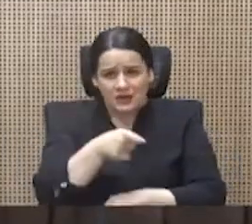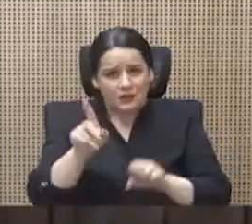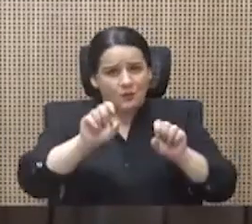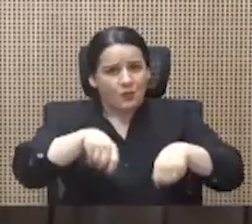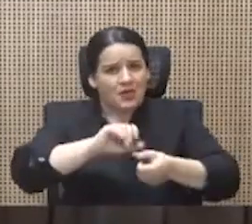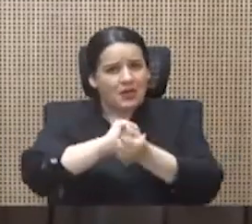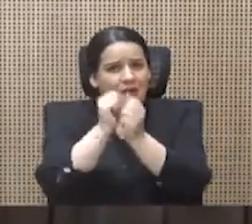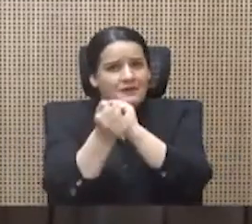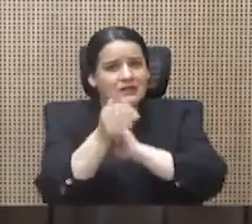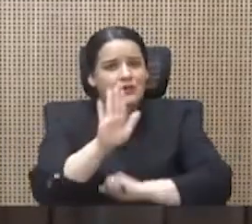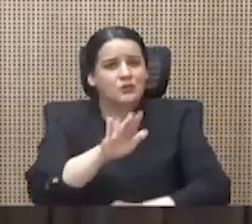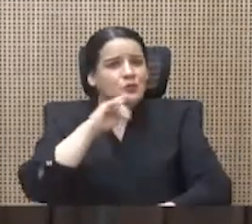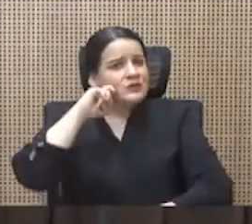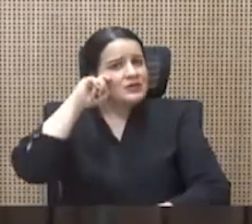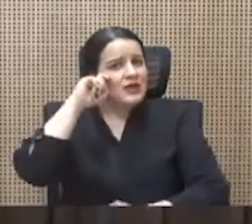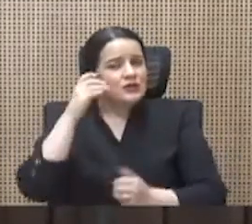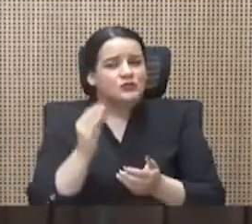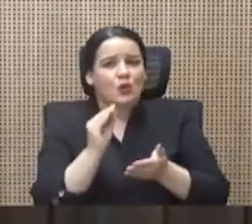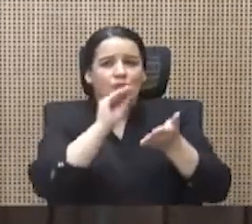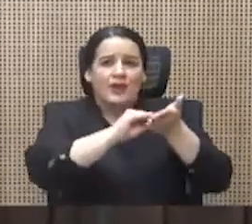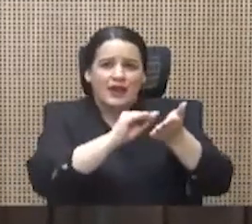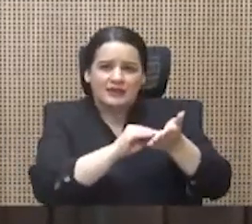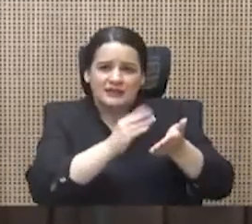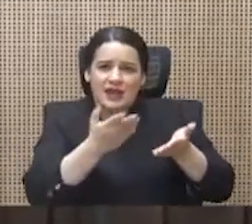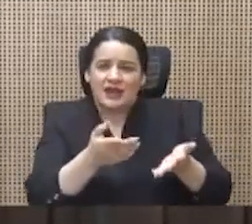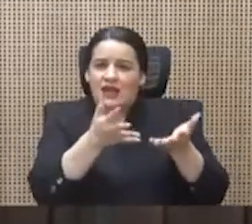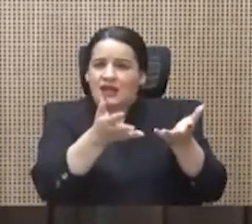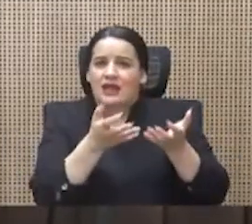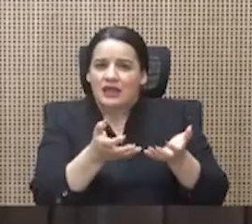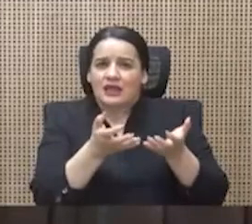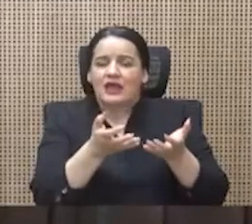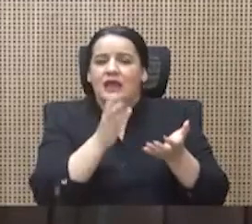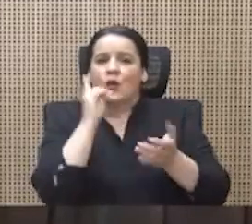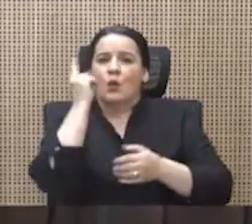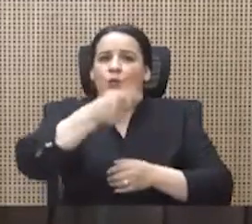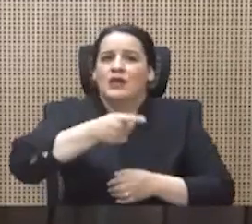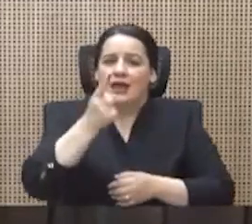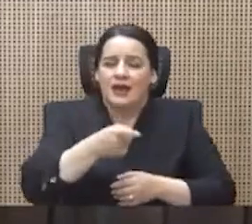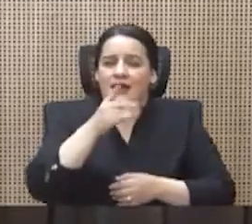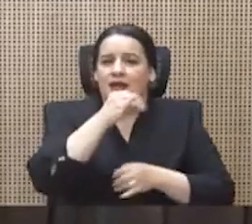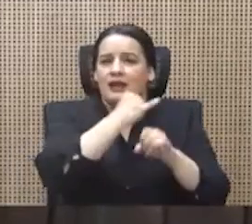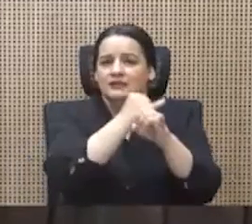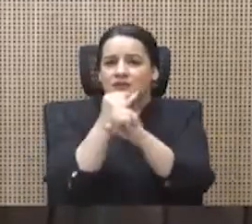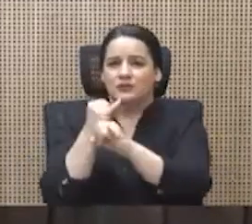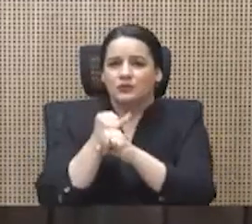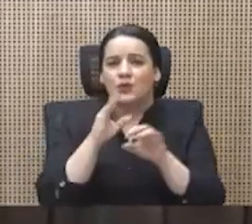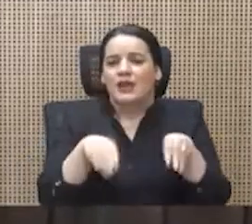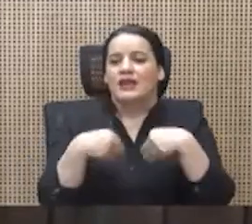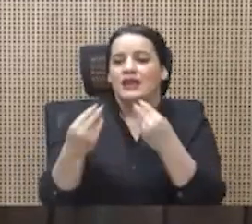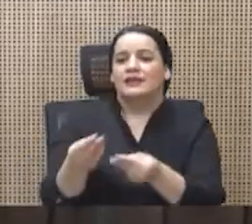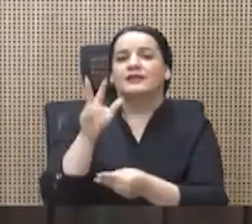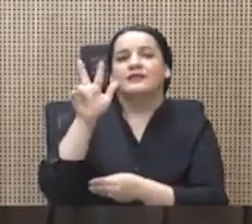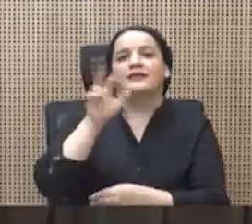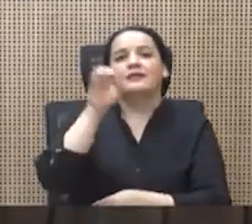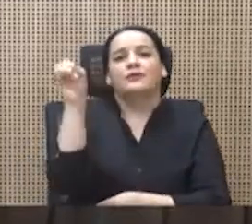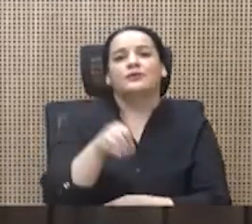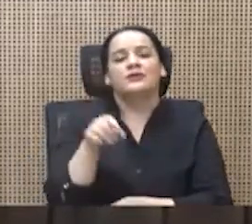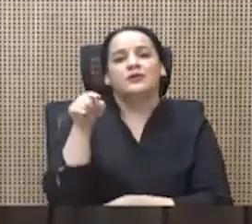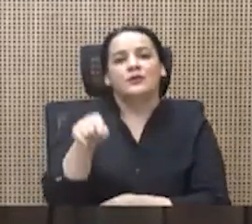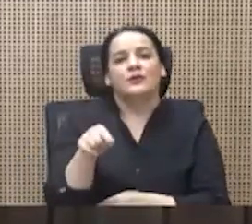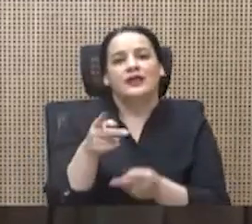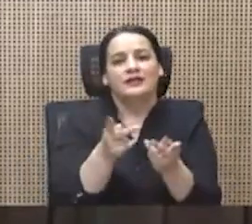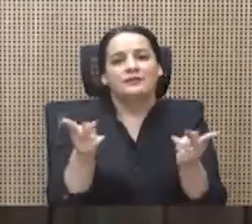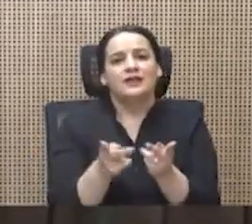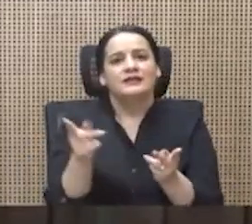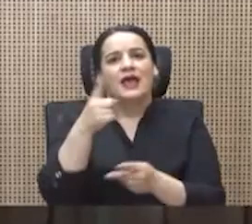cambiarse el sexo registral donde pretenden imponer obligar a que las instituciones le den un 3% de las